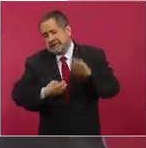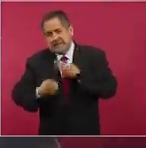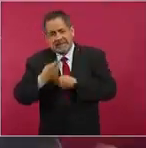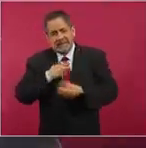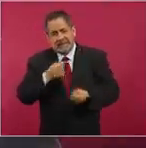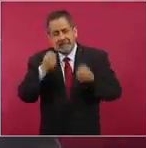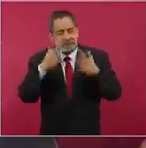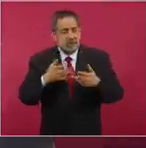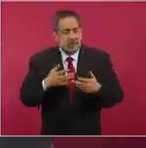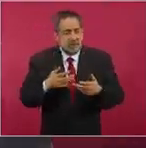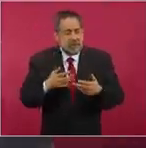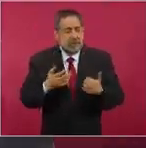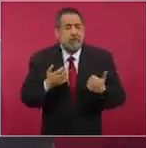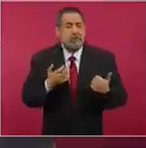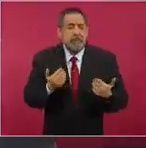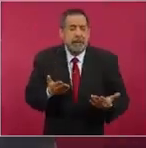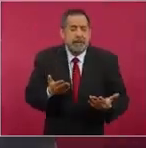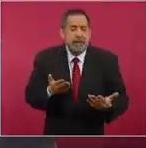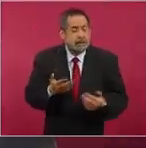nada.